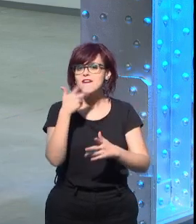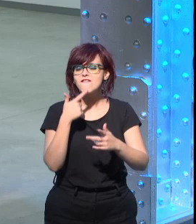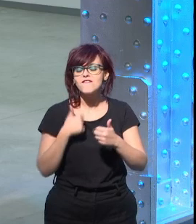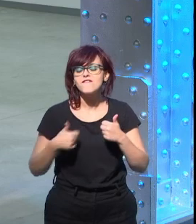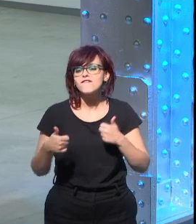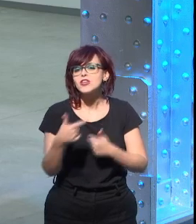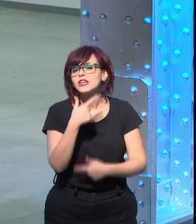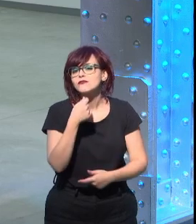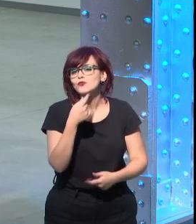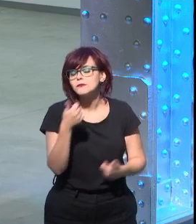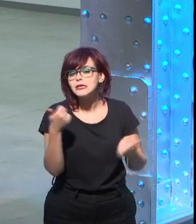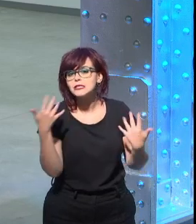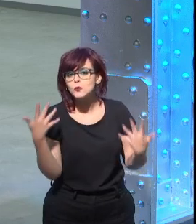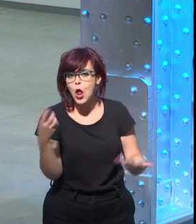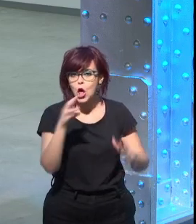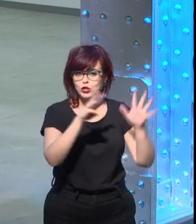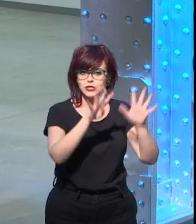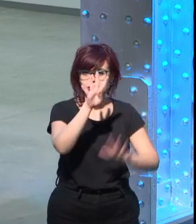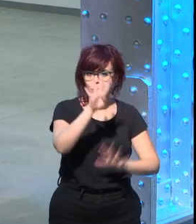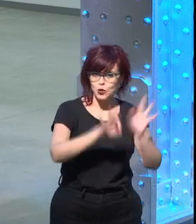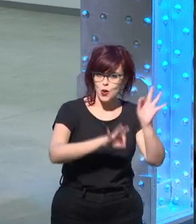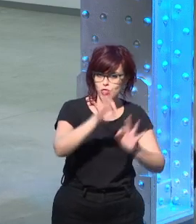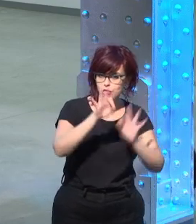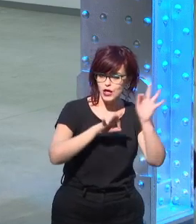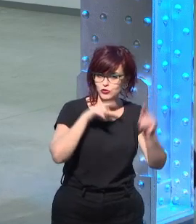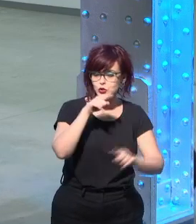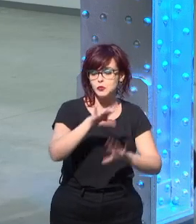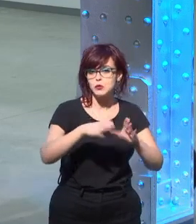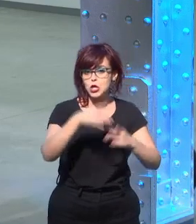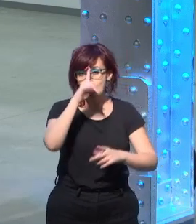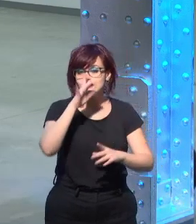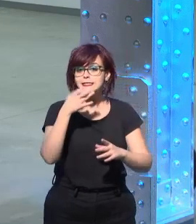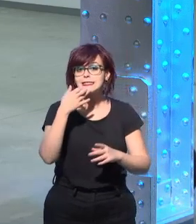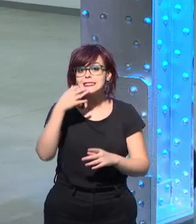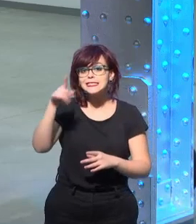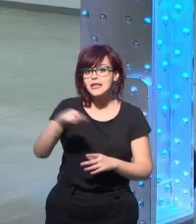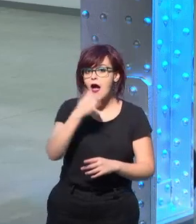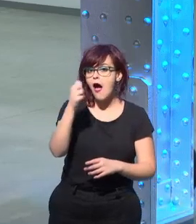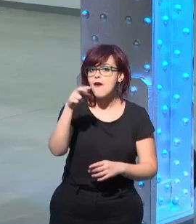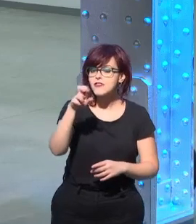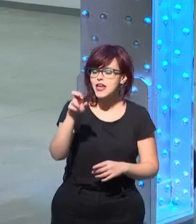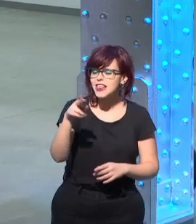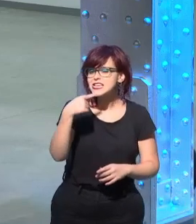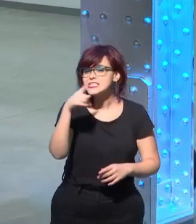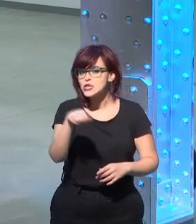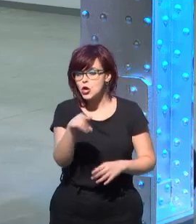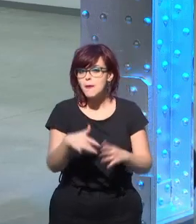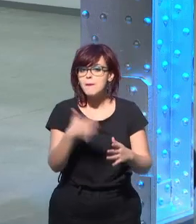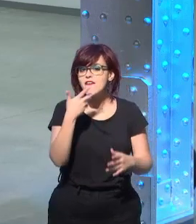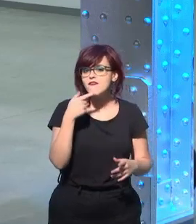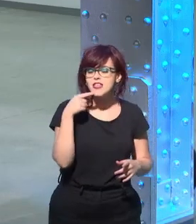preferencias, un 84% de ellos, no sé si te encuentras entre ellos, Javier, dicen